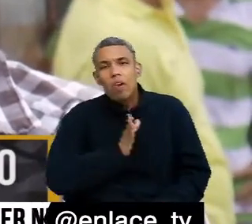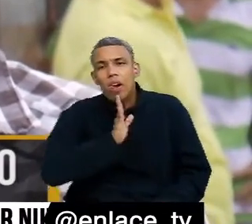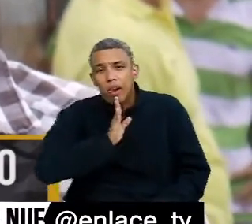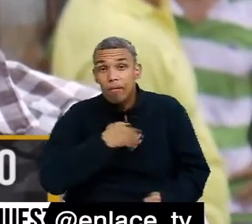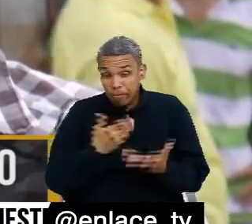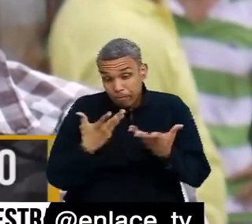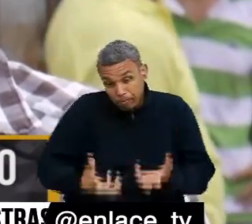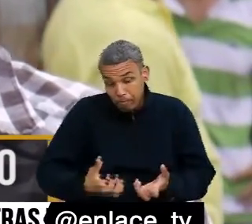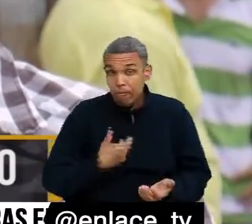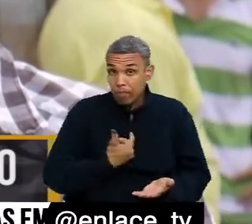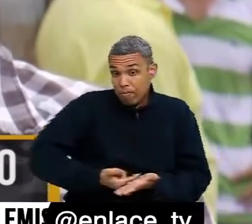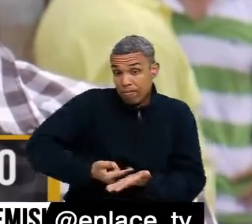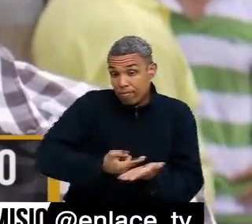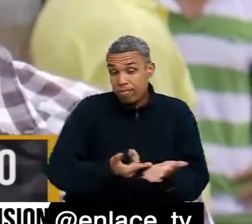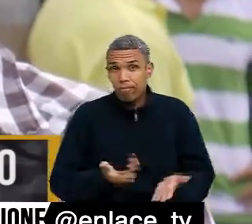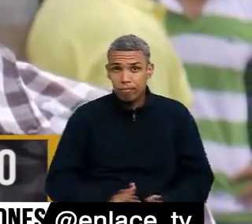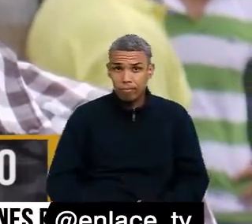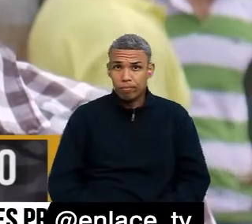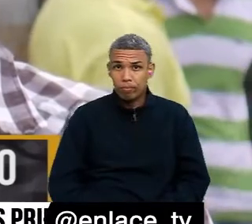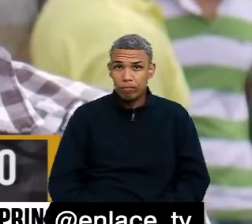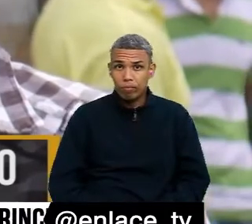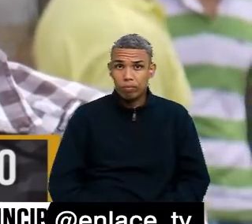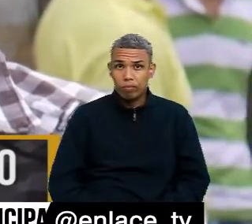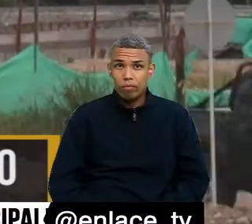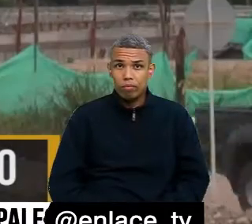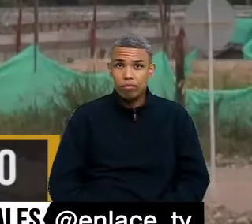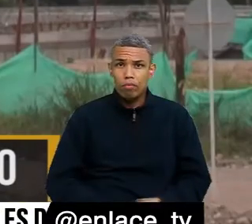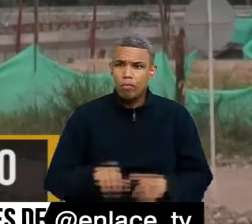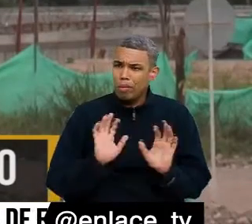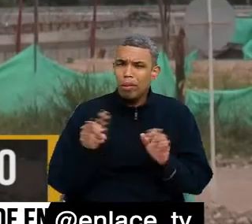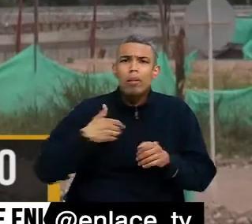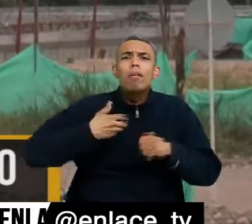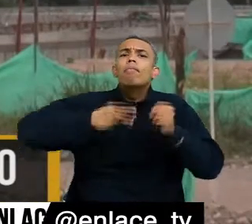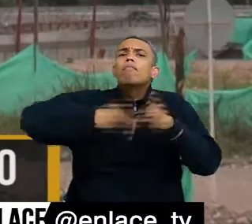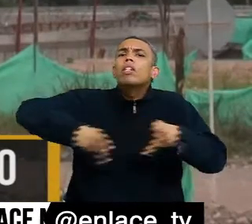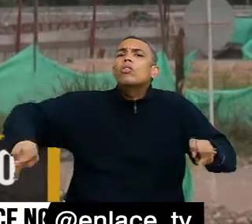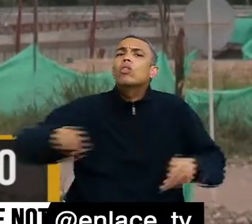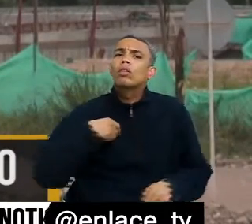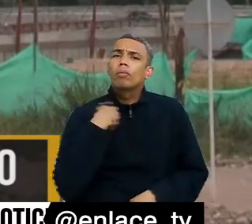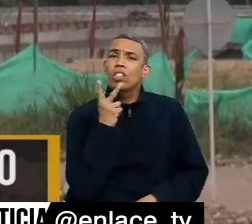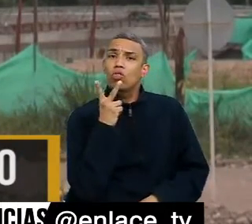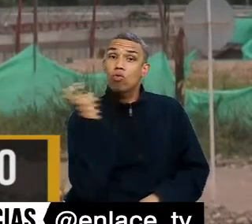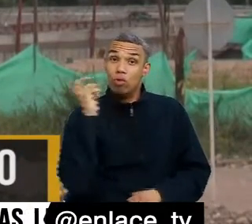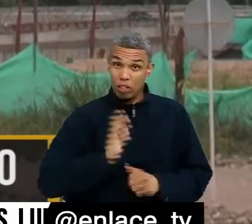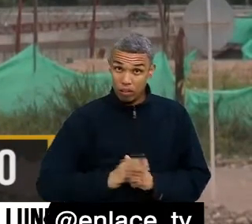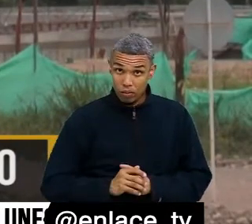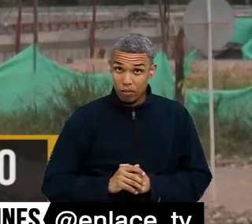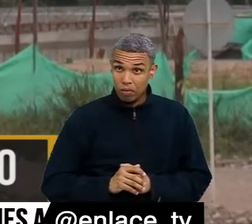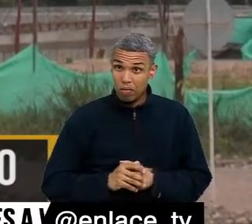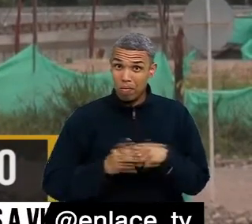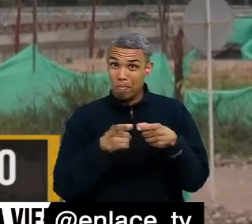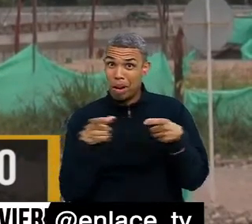pago de la nómina de nosotros, de casi 200 hombres que vemos por fuera de la Yuma. Porque